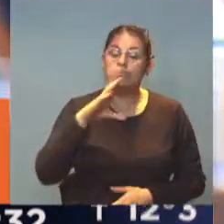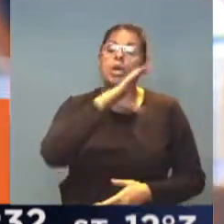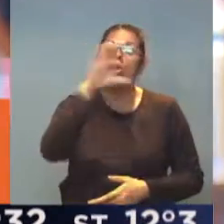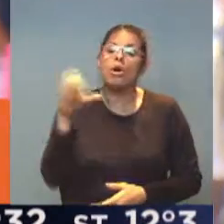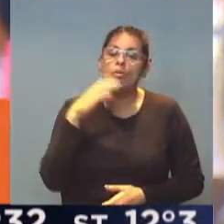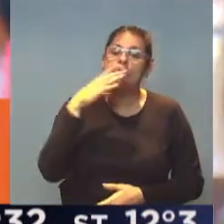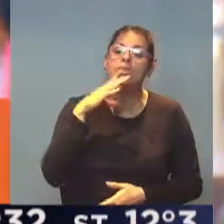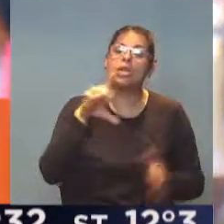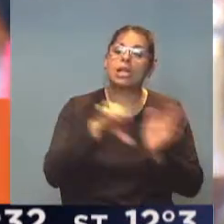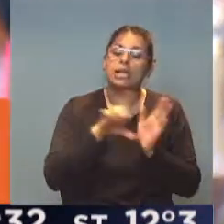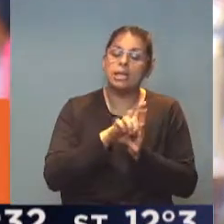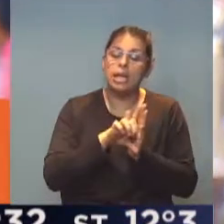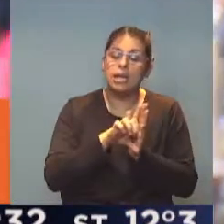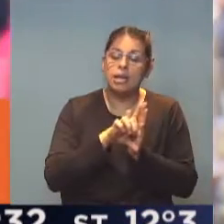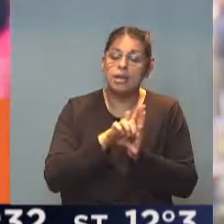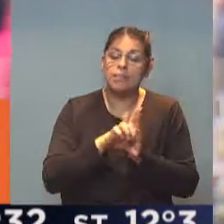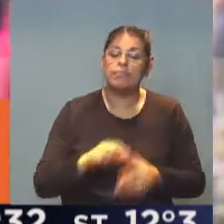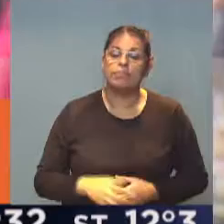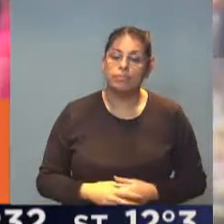General, Daniel Lipovetsky,